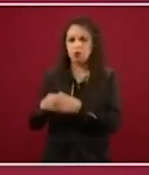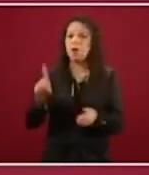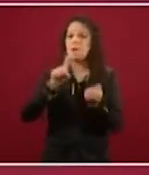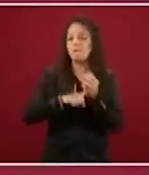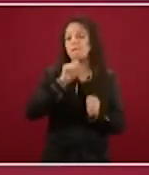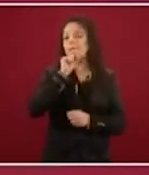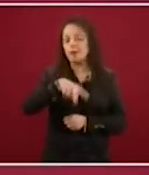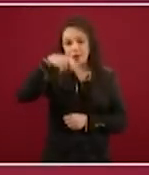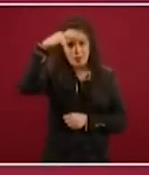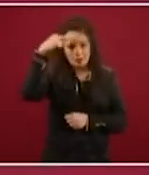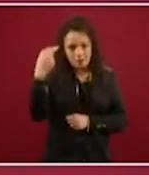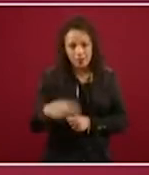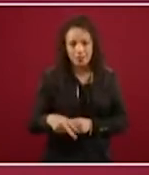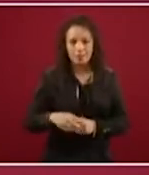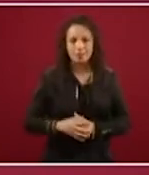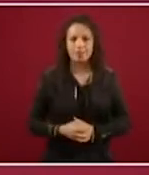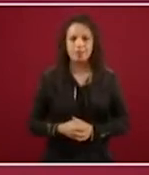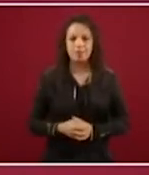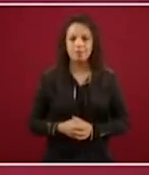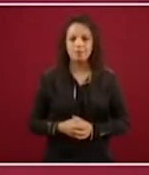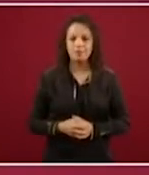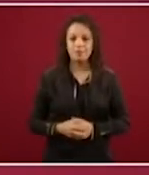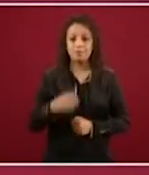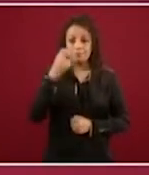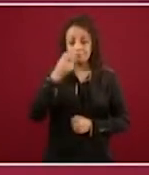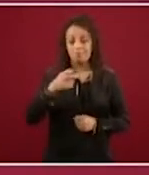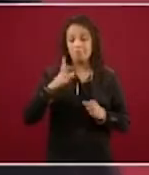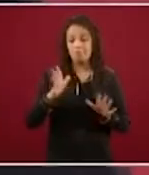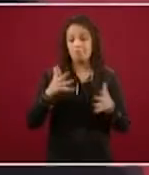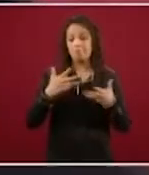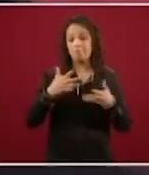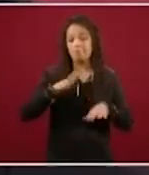van a ampliarse las empresas que ya